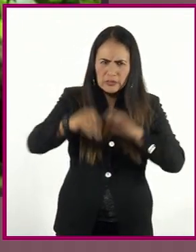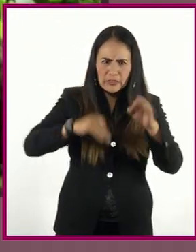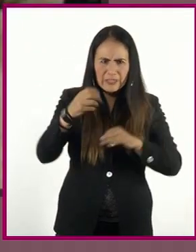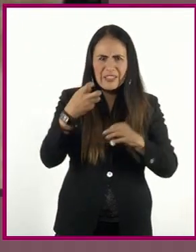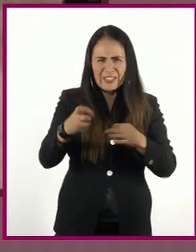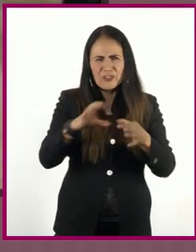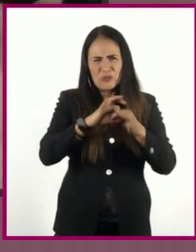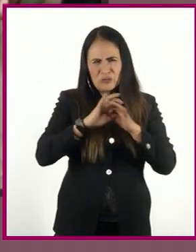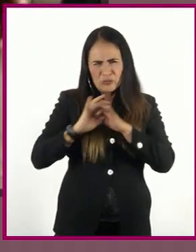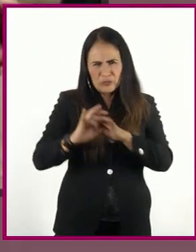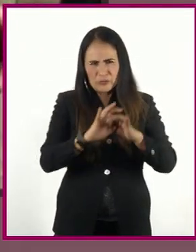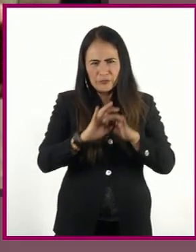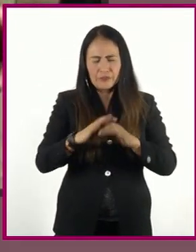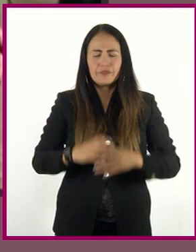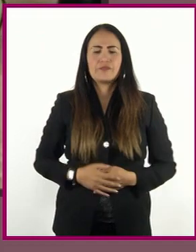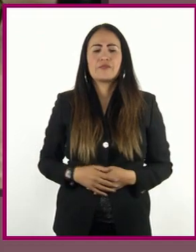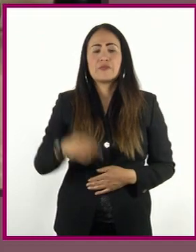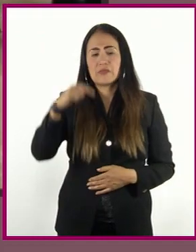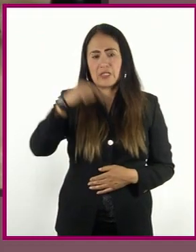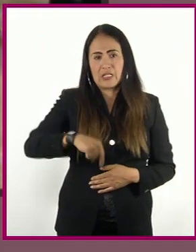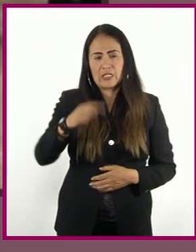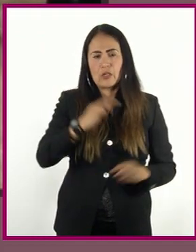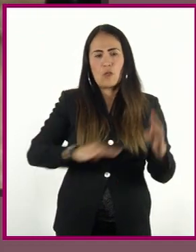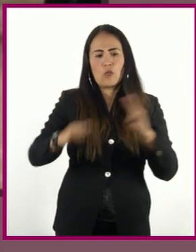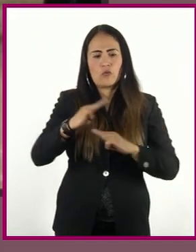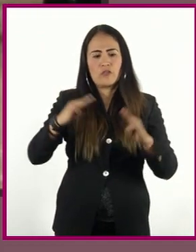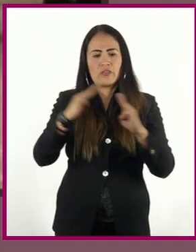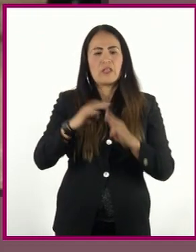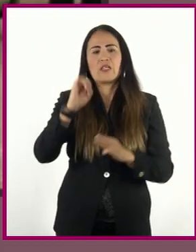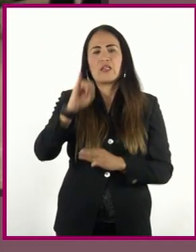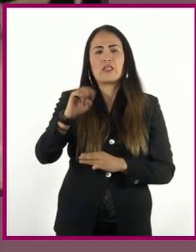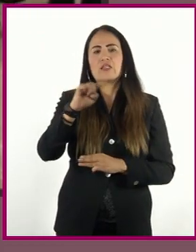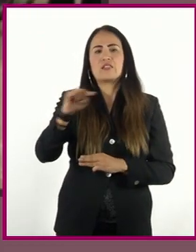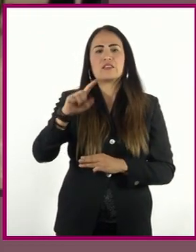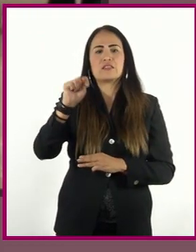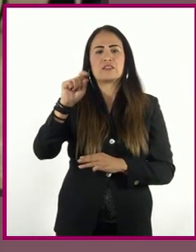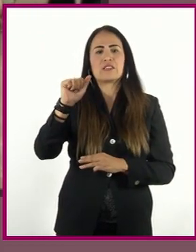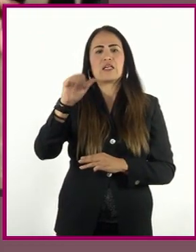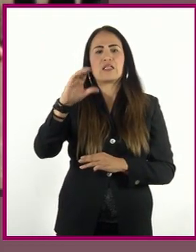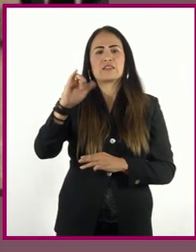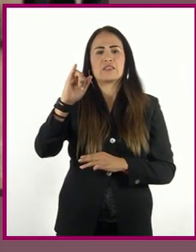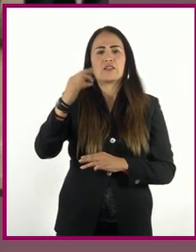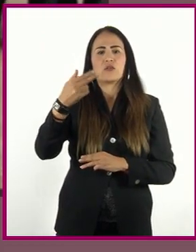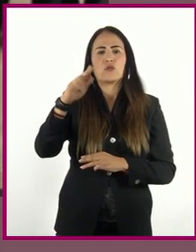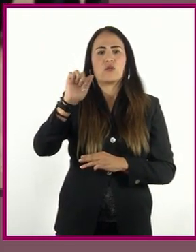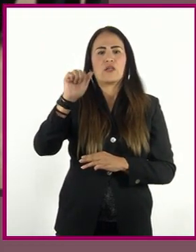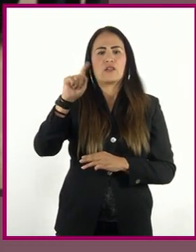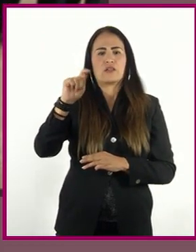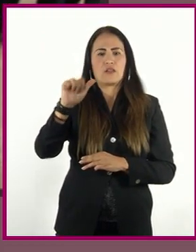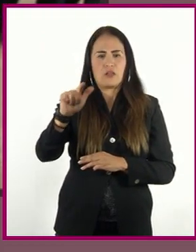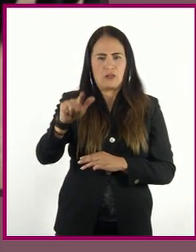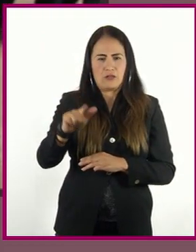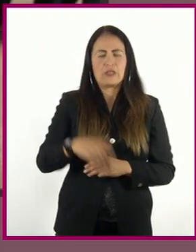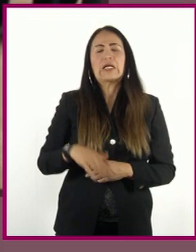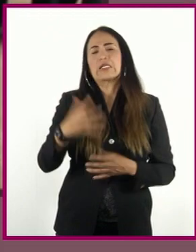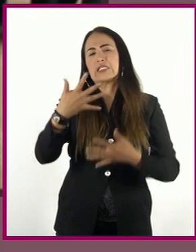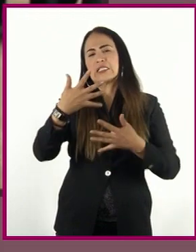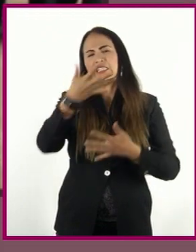nuestras siembras. Aquí donde estamos en el Iztaccíhuatl, yo te puedo decir que debe haber más de 10 o 15 espacios rituales. Este es el